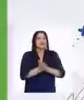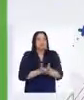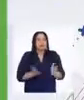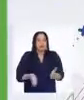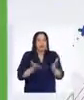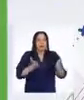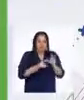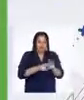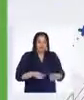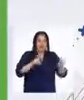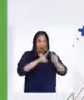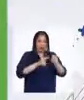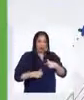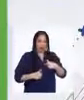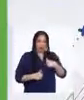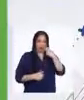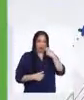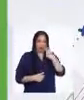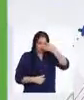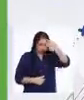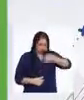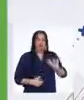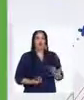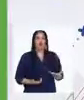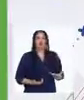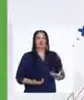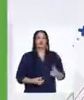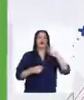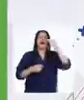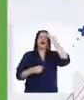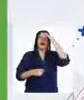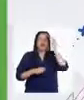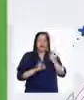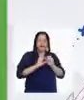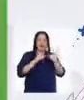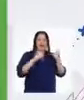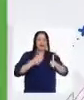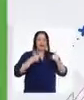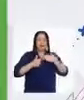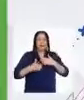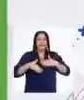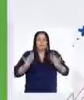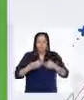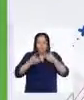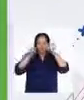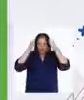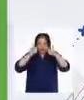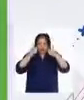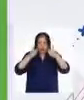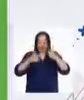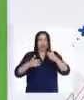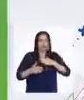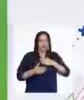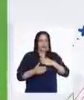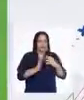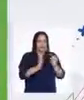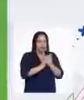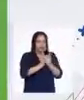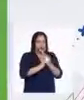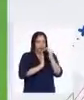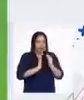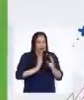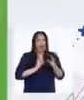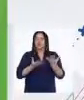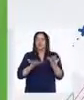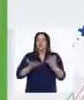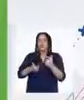valores, es decir, sabes lo que vales. Y por lo tanto estás más claro, más enfocado en qué es lo que vas a hacer con tus talentos, tus dones, dónde